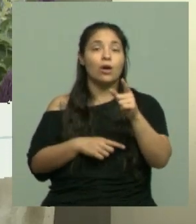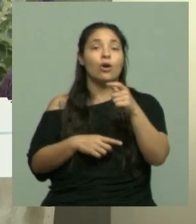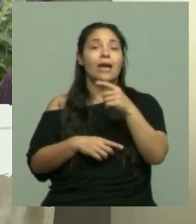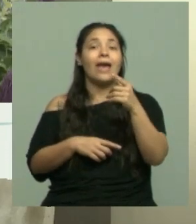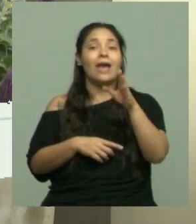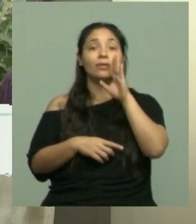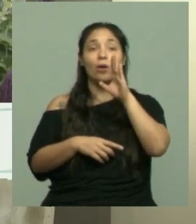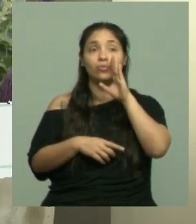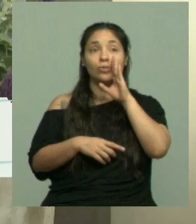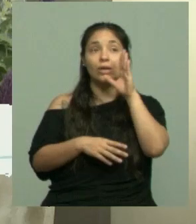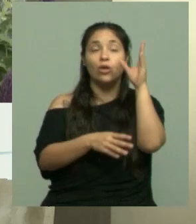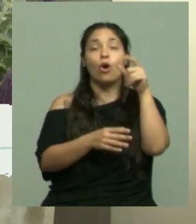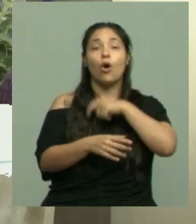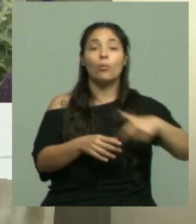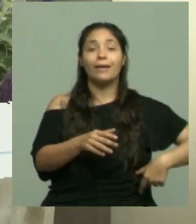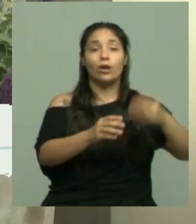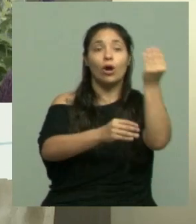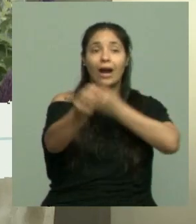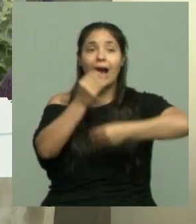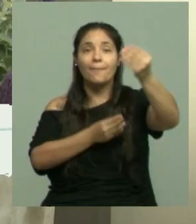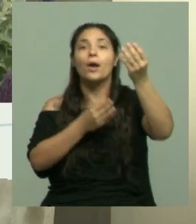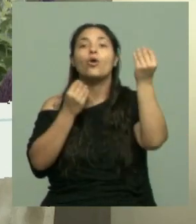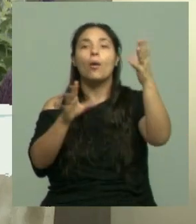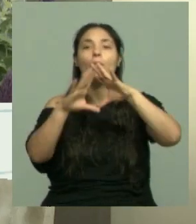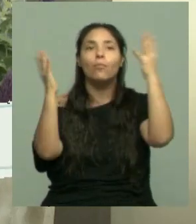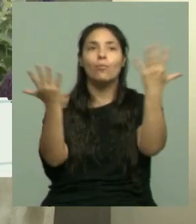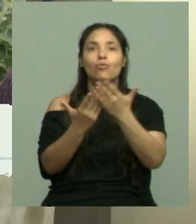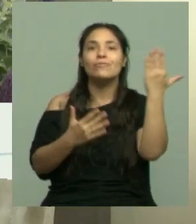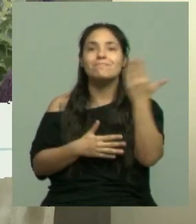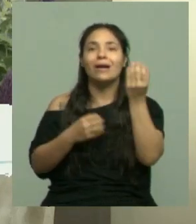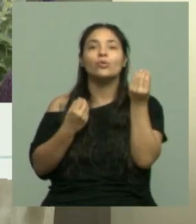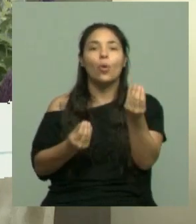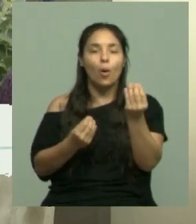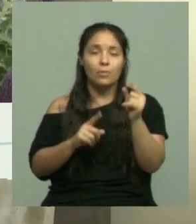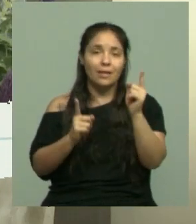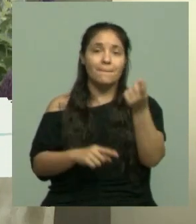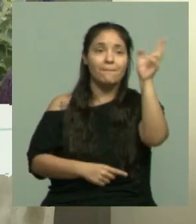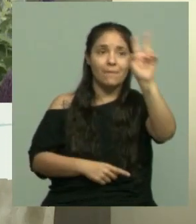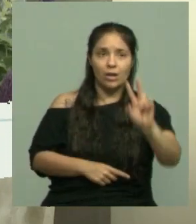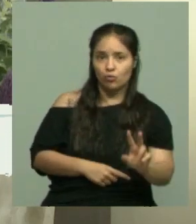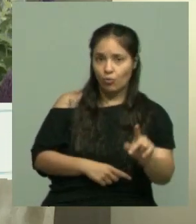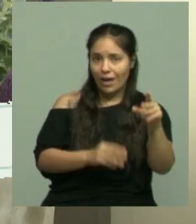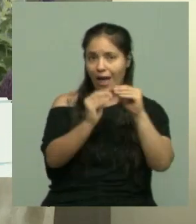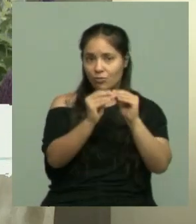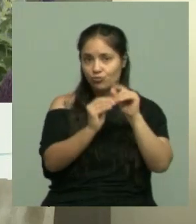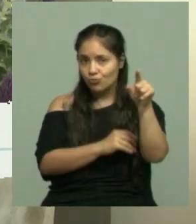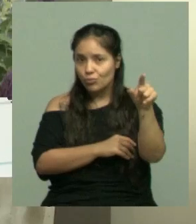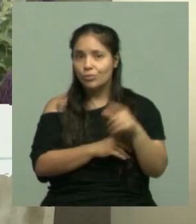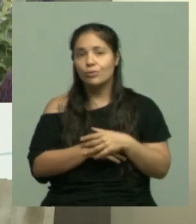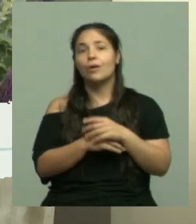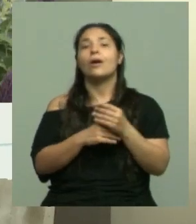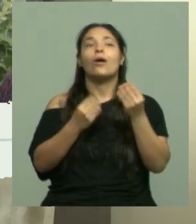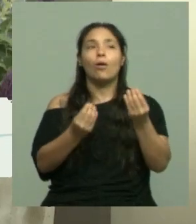cómo repercute en estas acciones. Sí. La situación en Venezuela, las políticas aplicadas en este